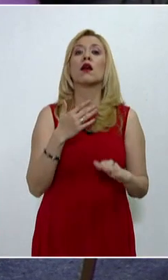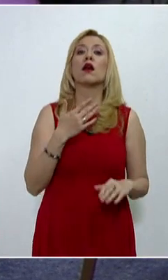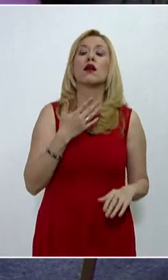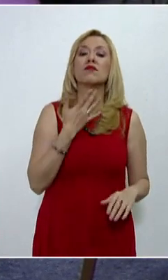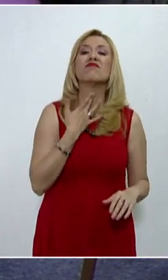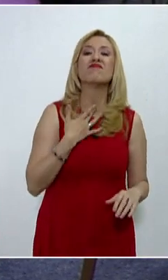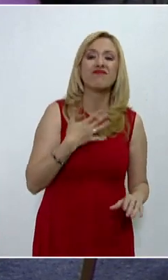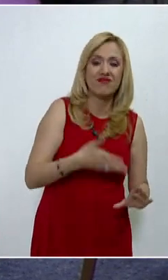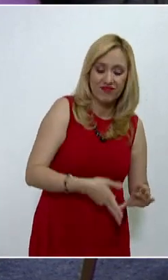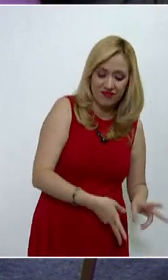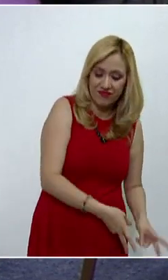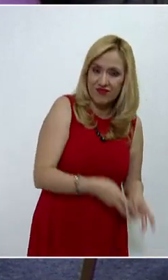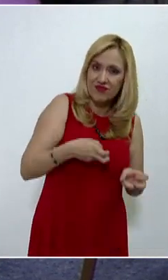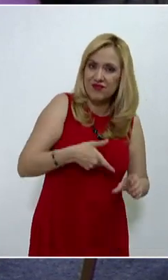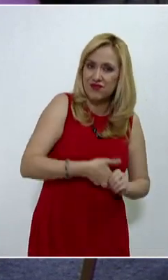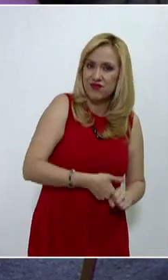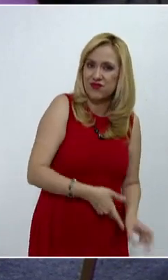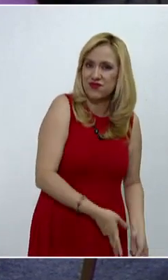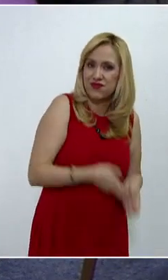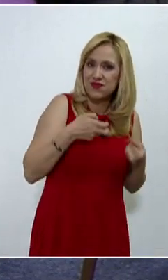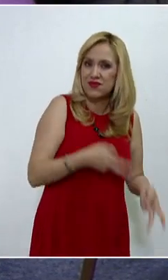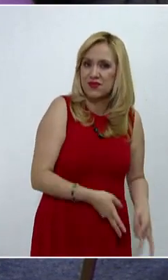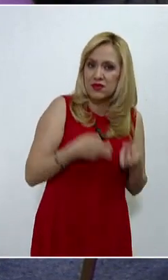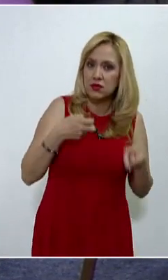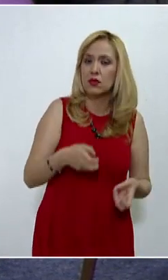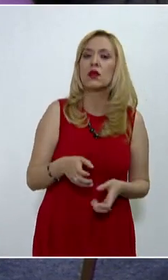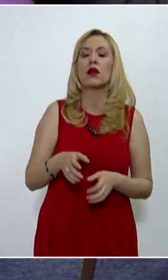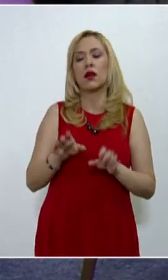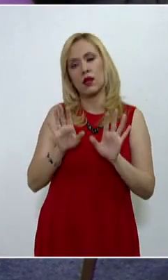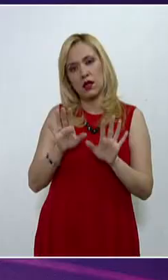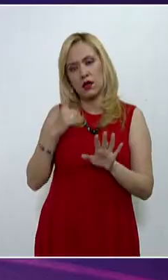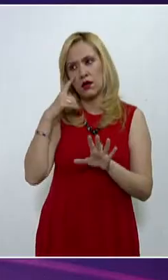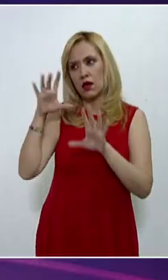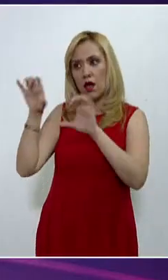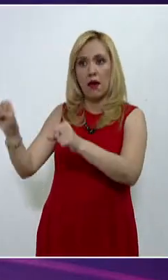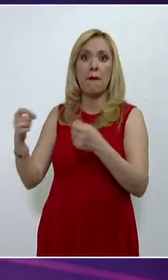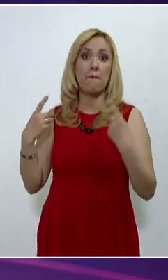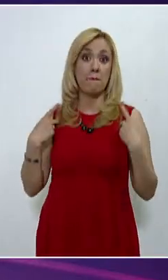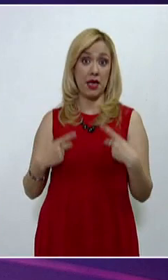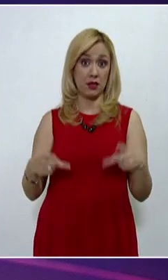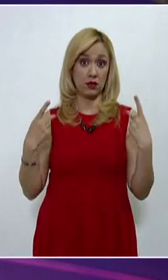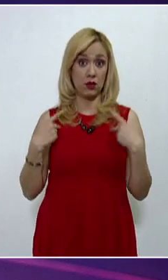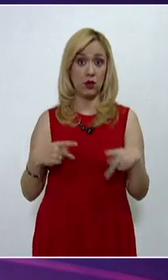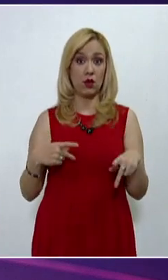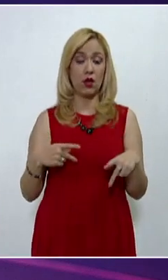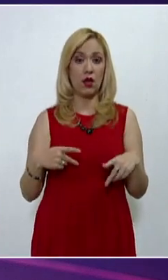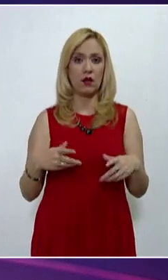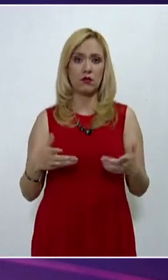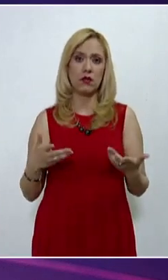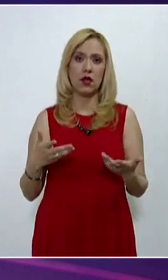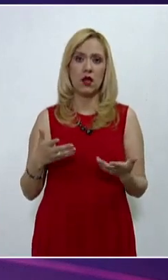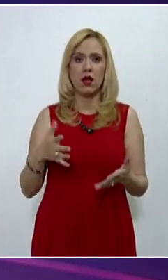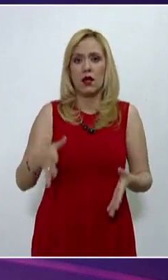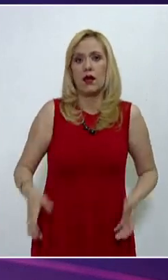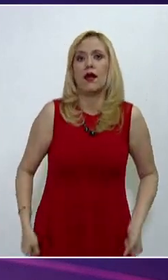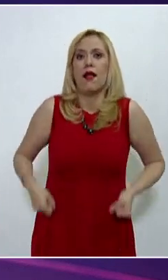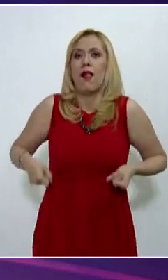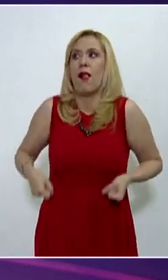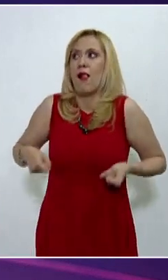hidrocarburos. Sí. Lo que vemos en los centros de justicia es que detienen a la persona que trae 10 bidones